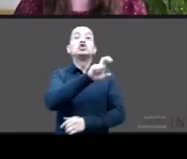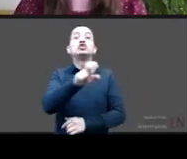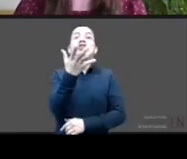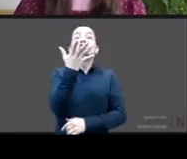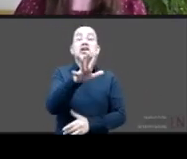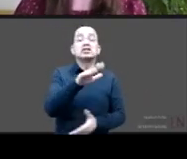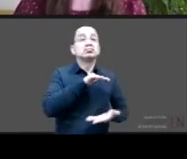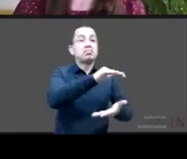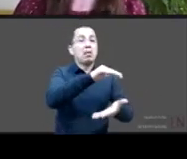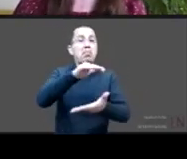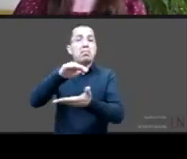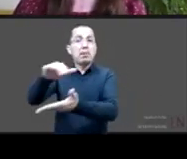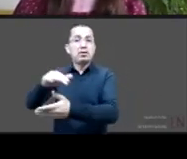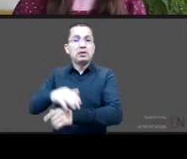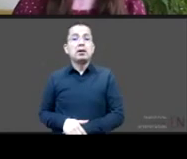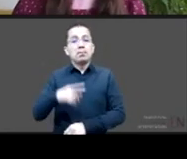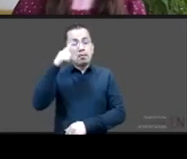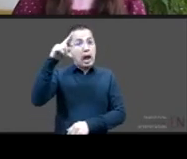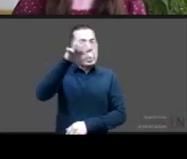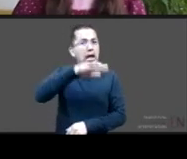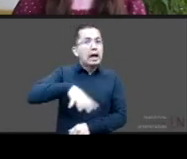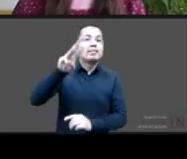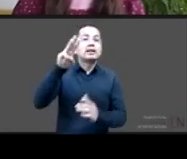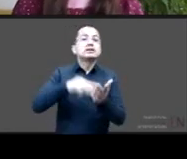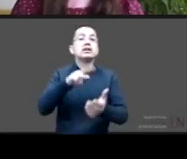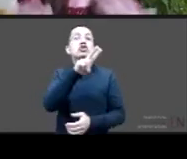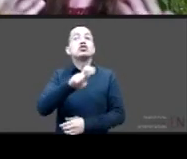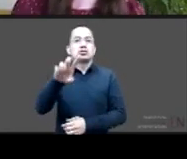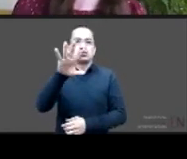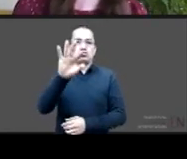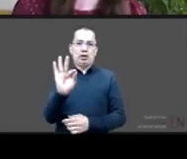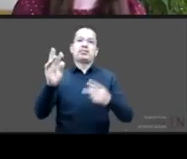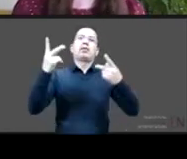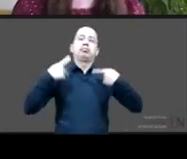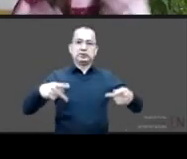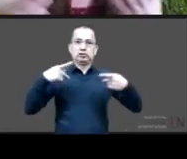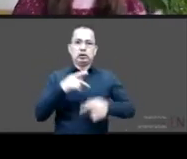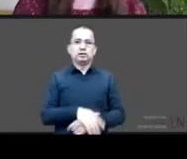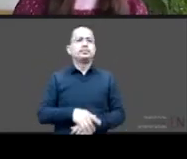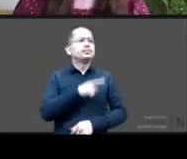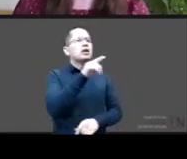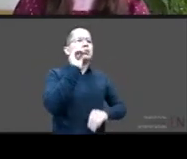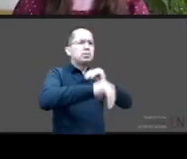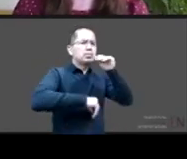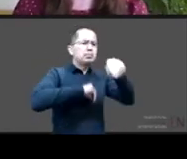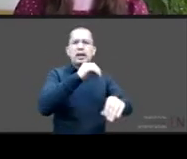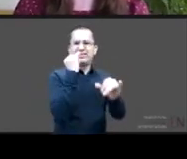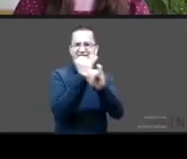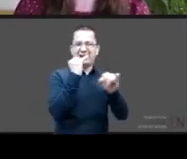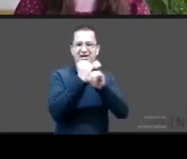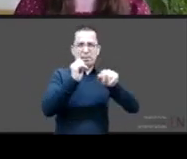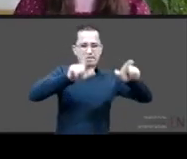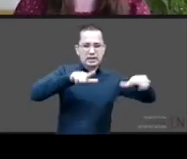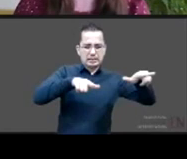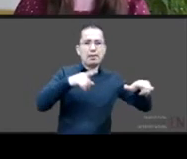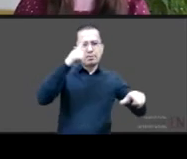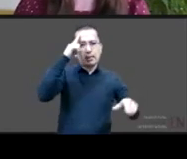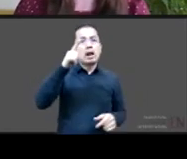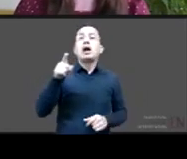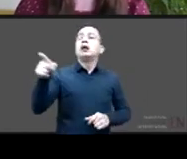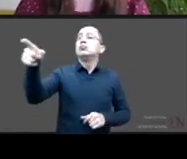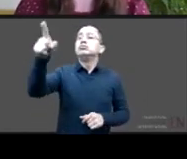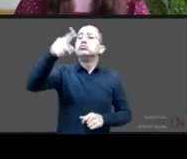página web en ella pueden digamos que la gente hacer los donativos ellos hacen estas cajas